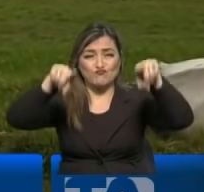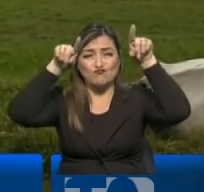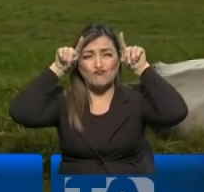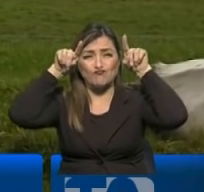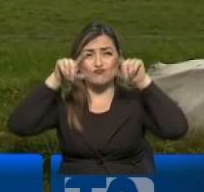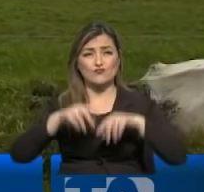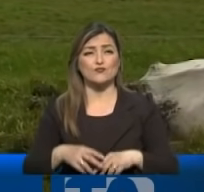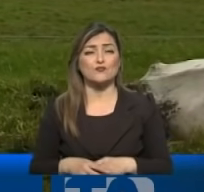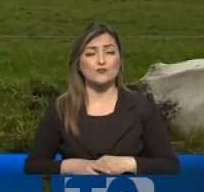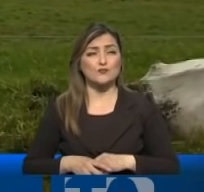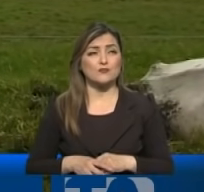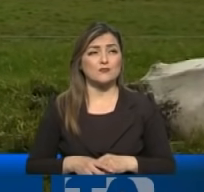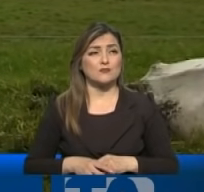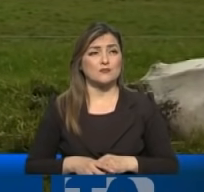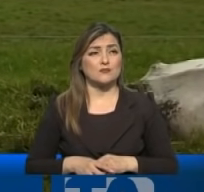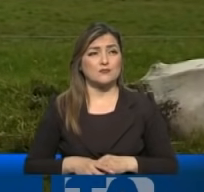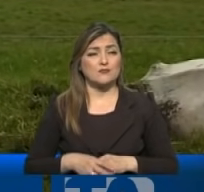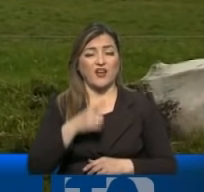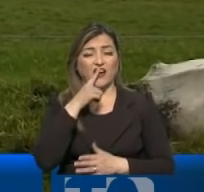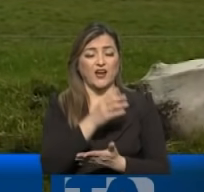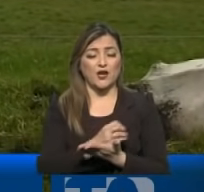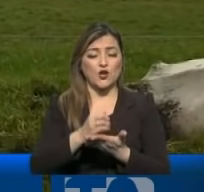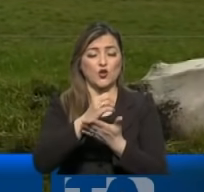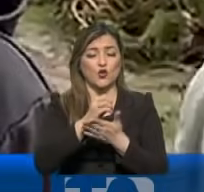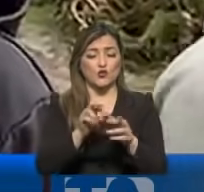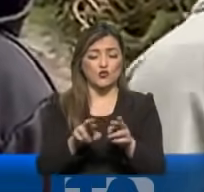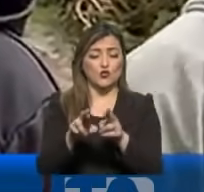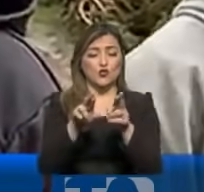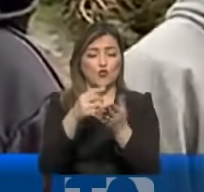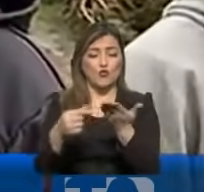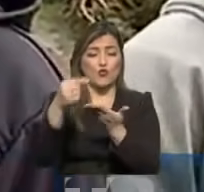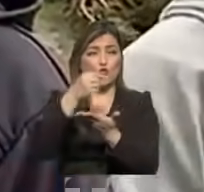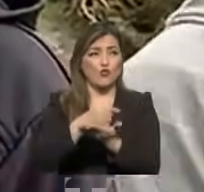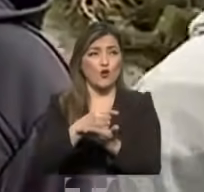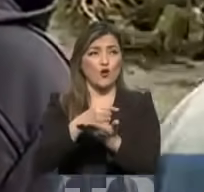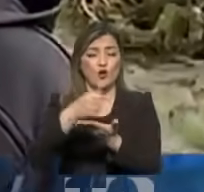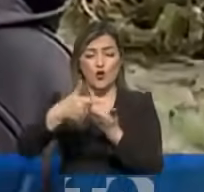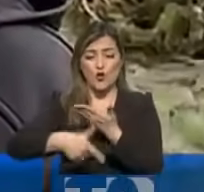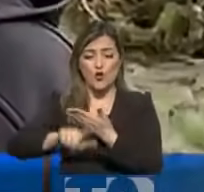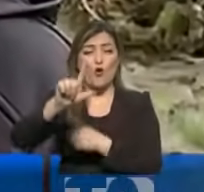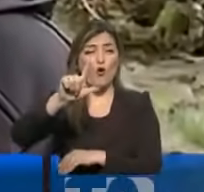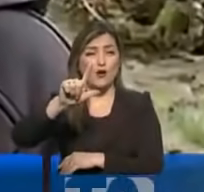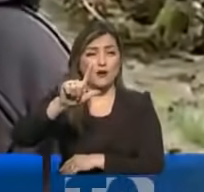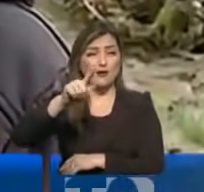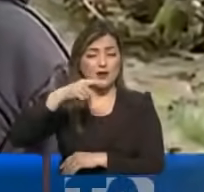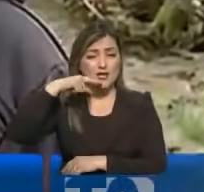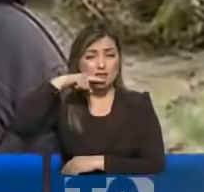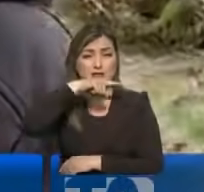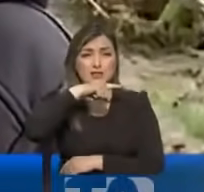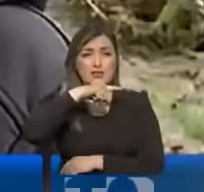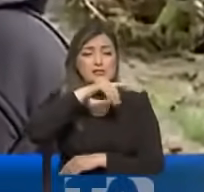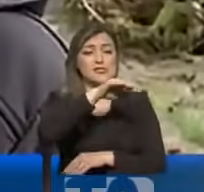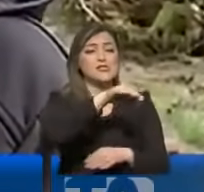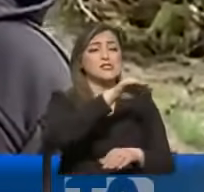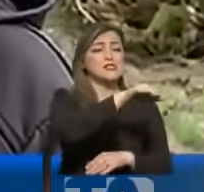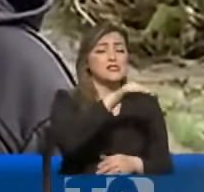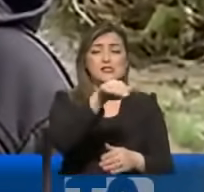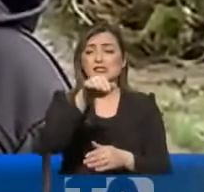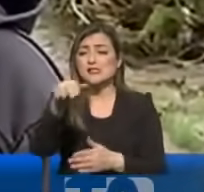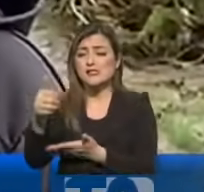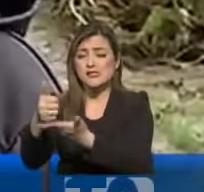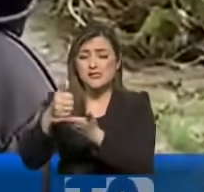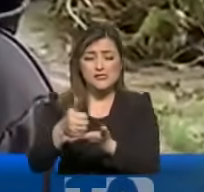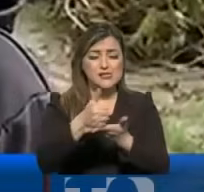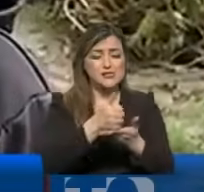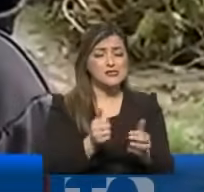de distritales, háblese del Oro, los ríos, Guayas, Loja, Cañar, las provincias más cercanas para que nos ayuden, para poder en algo